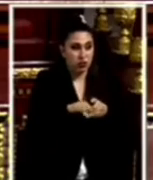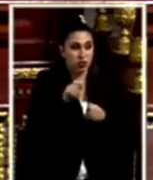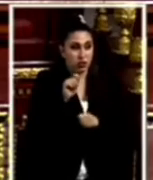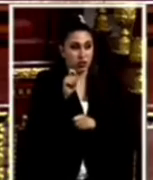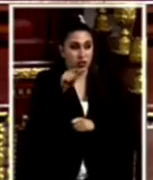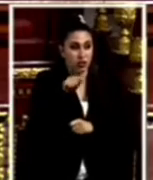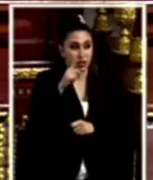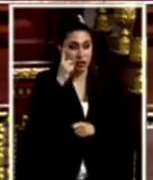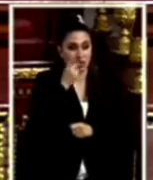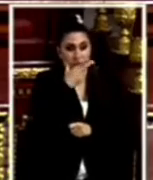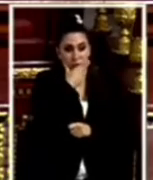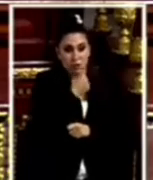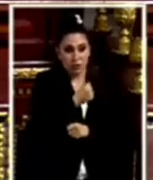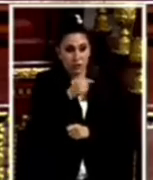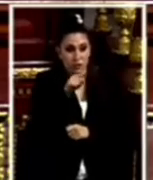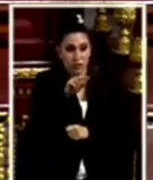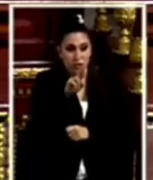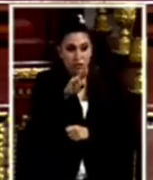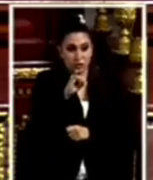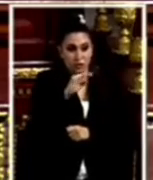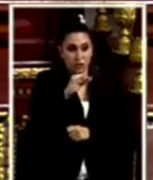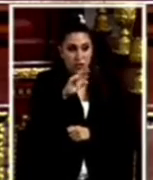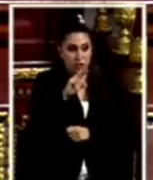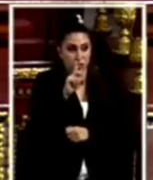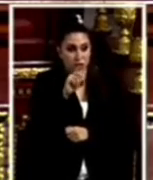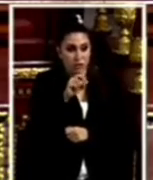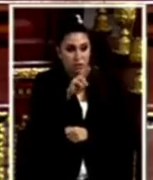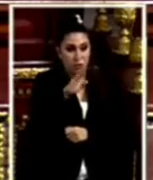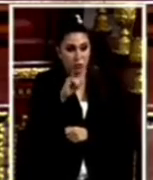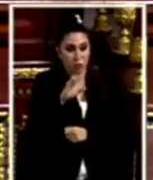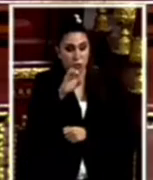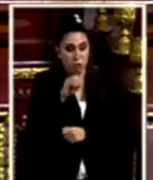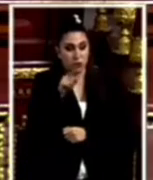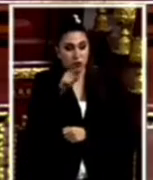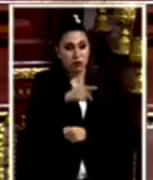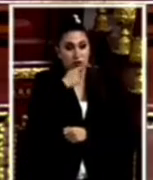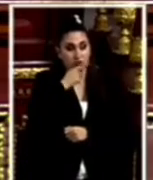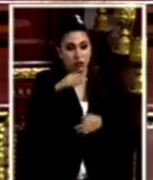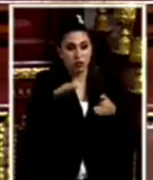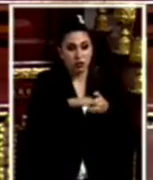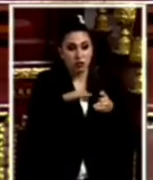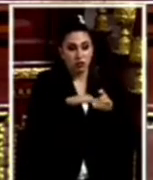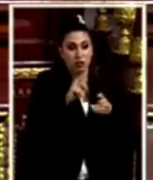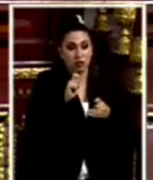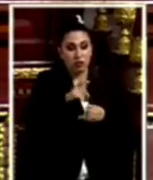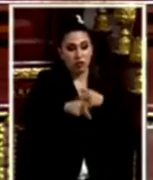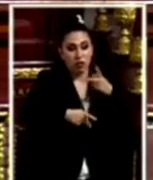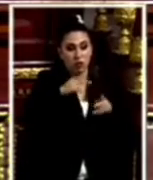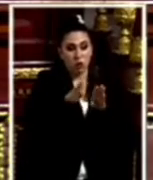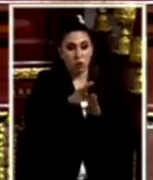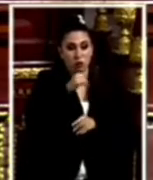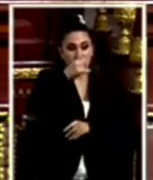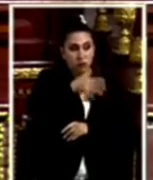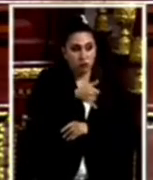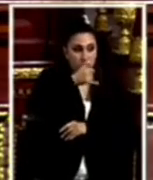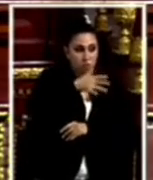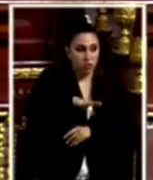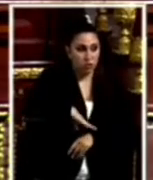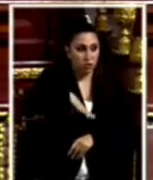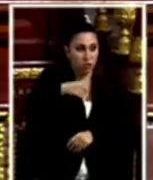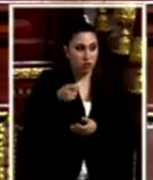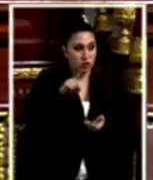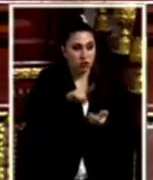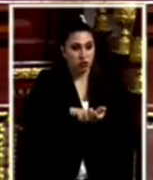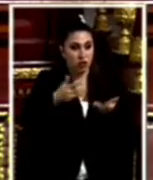diputado Ricardo Rubio ha manifestado claramente la violencia que ejerce desde